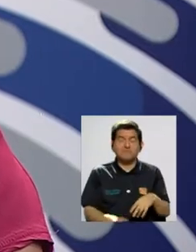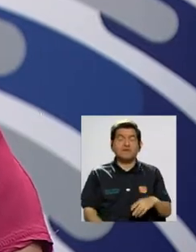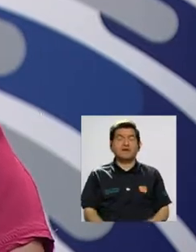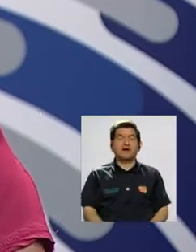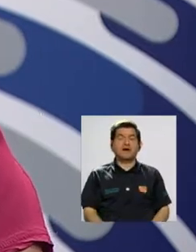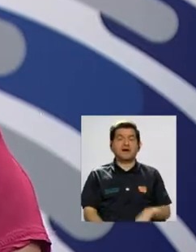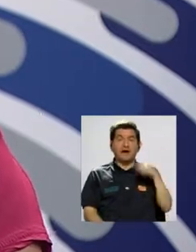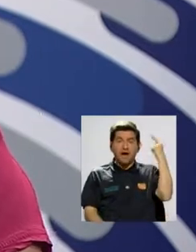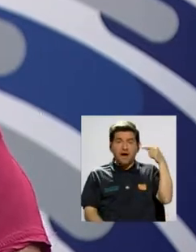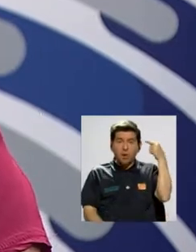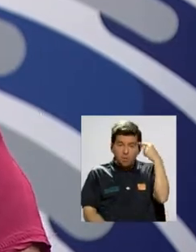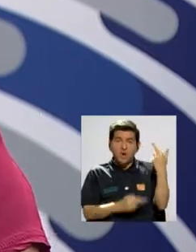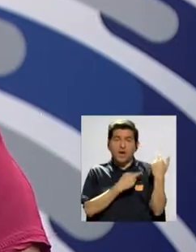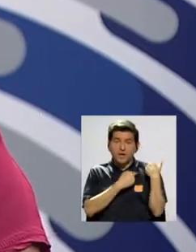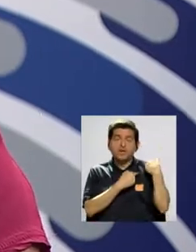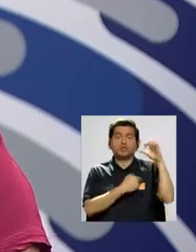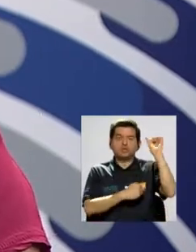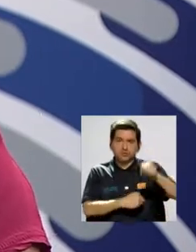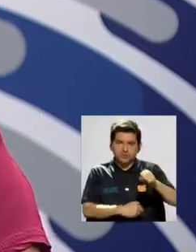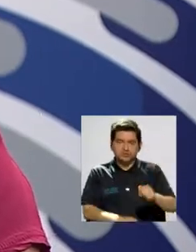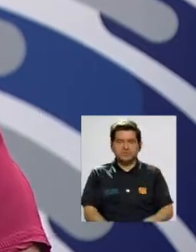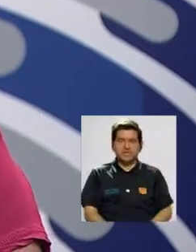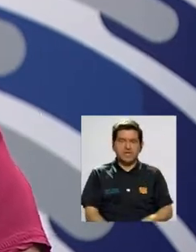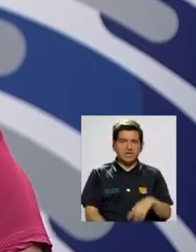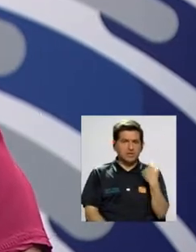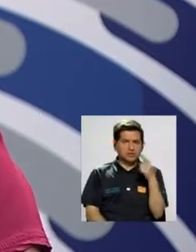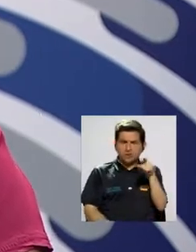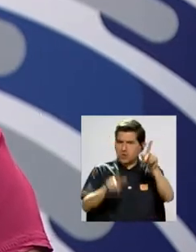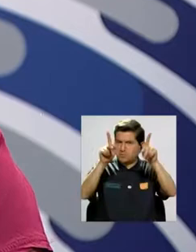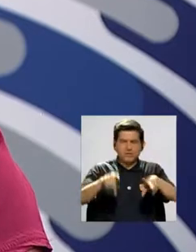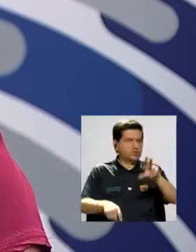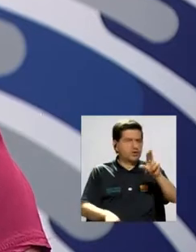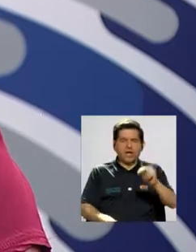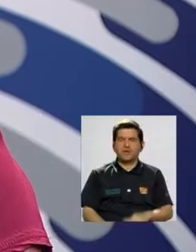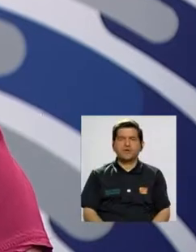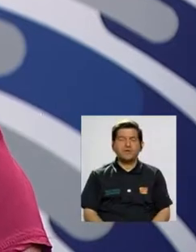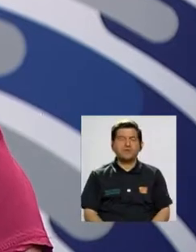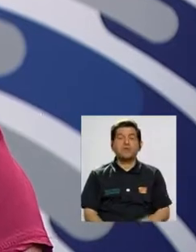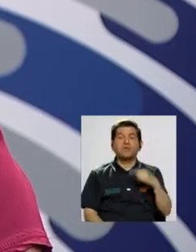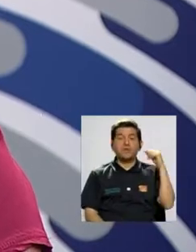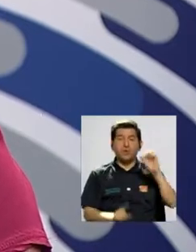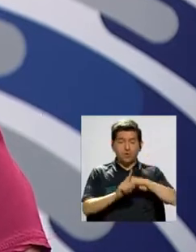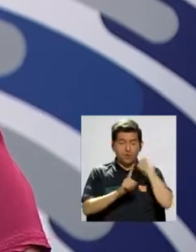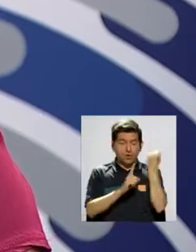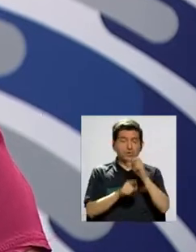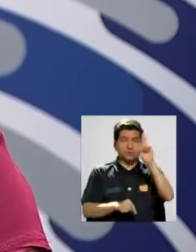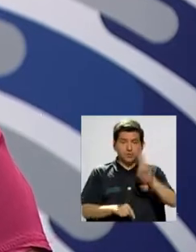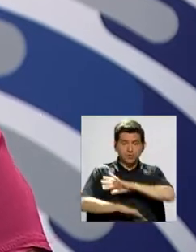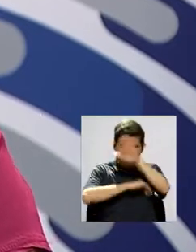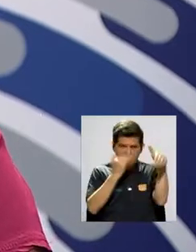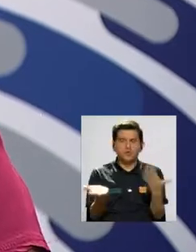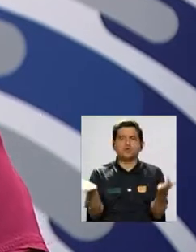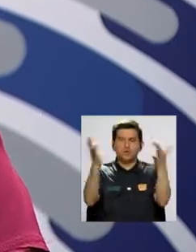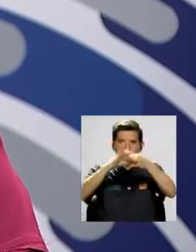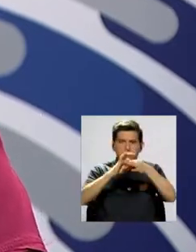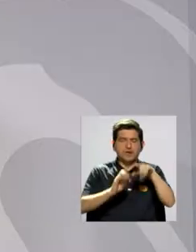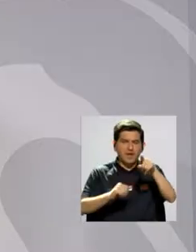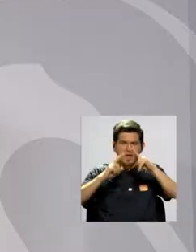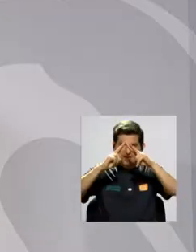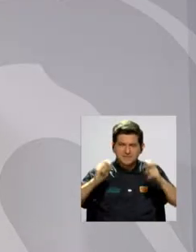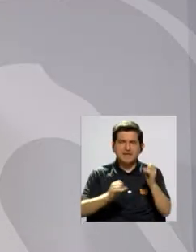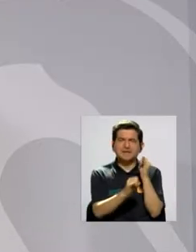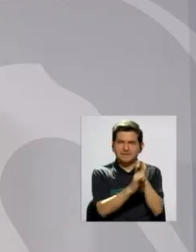del Estado, no es solamente responsabilidad de ellos, y es responsabilidad de la sociedad costarricense en su conjunto. Esa lectura de